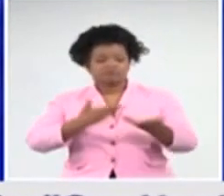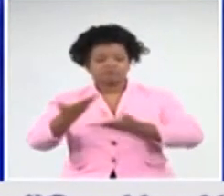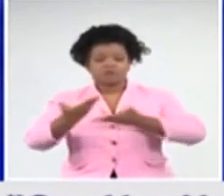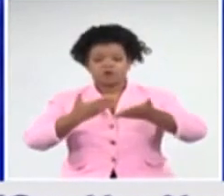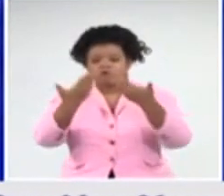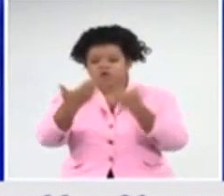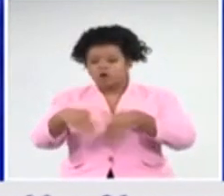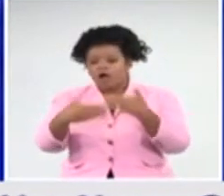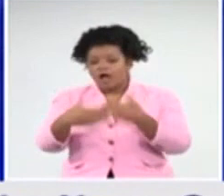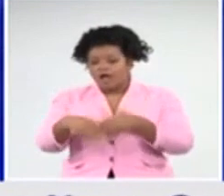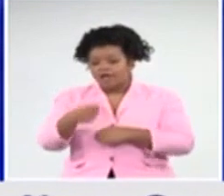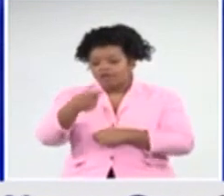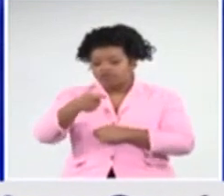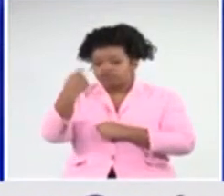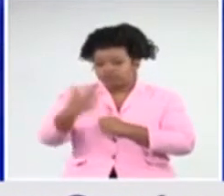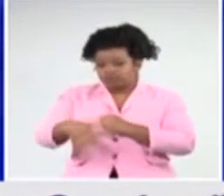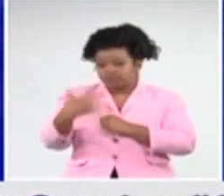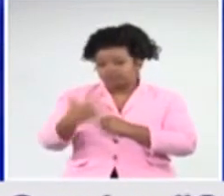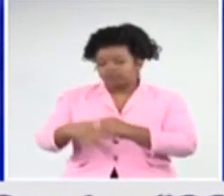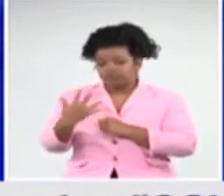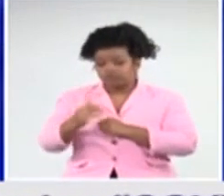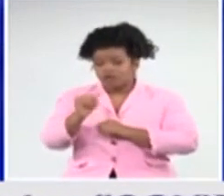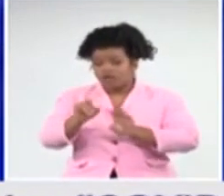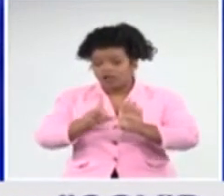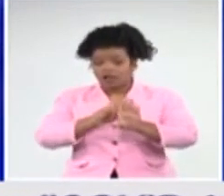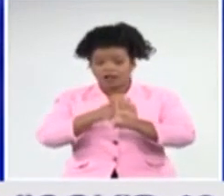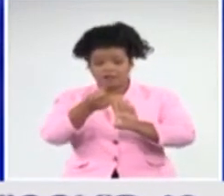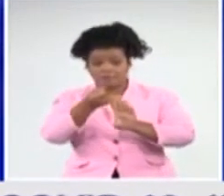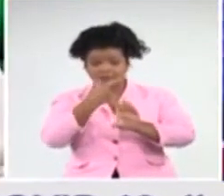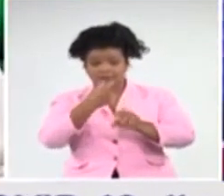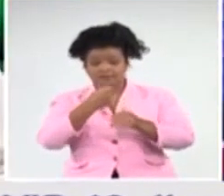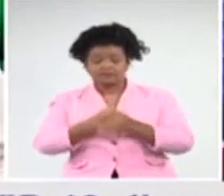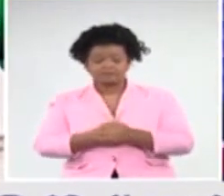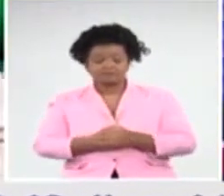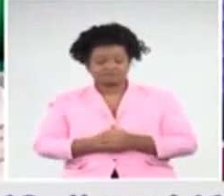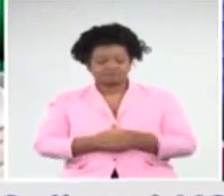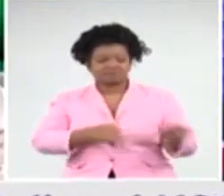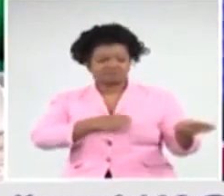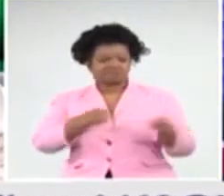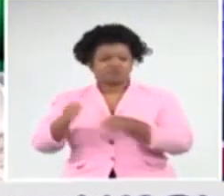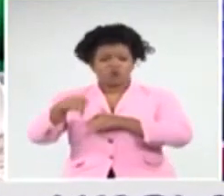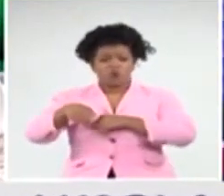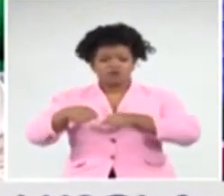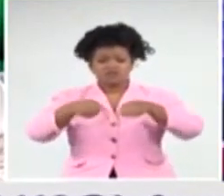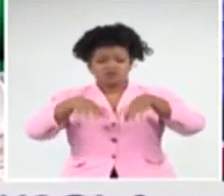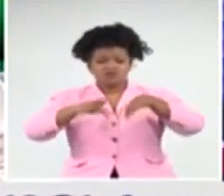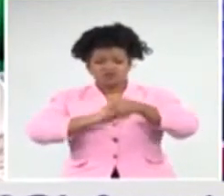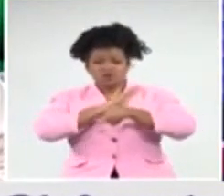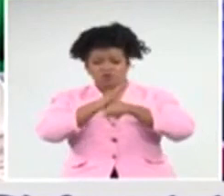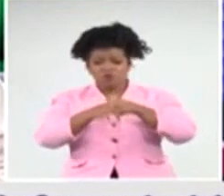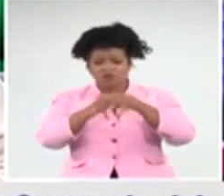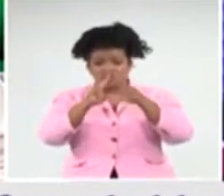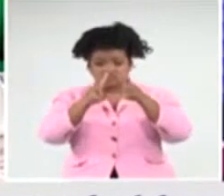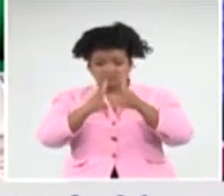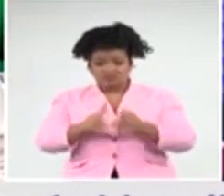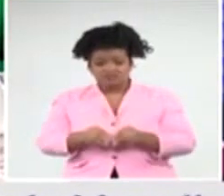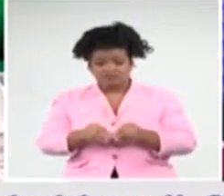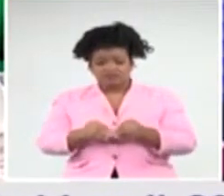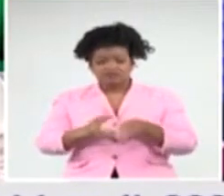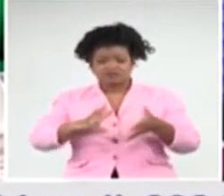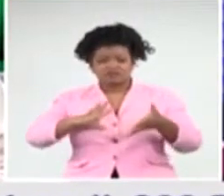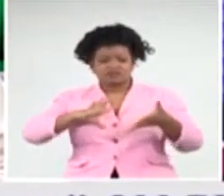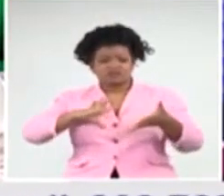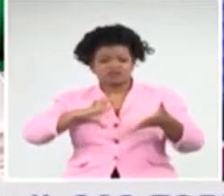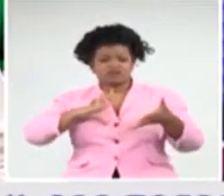mercado negro, como se le llama, subterráneo. Bueno, los indicadores hoy complejos, igualmente, evidenciando